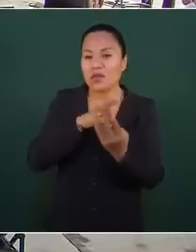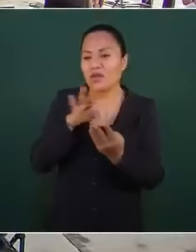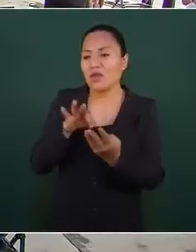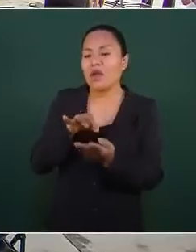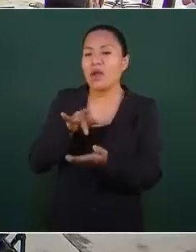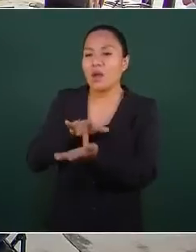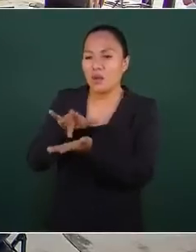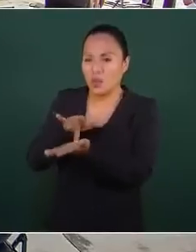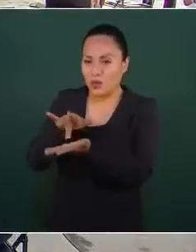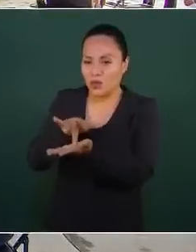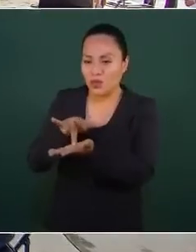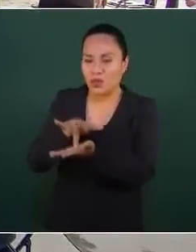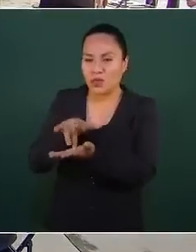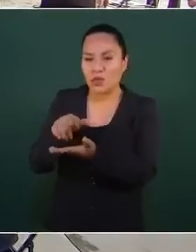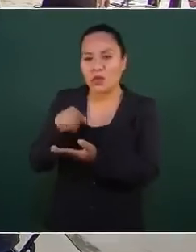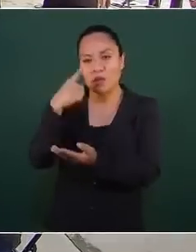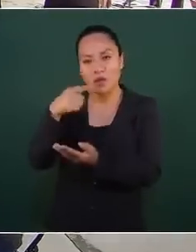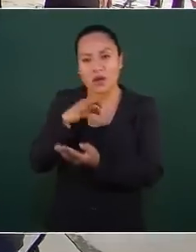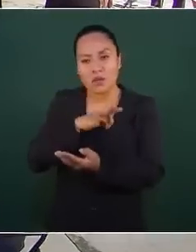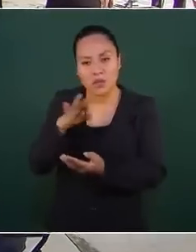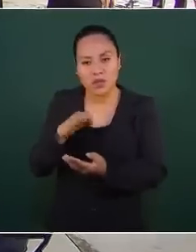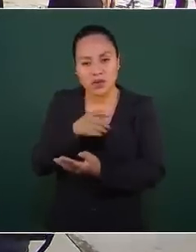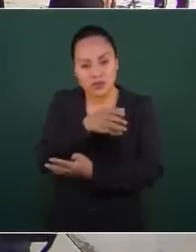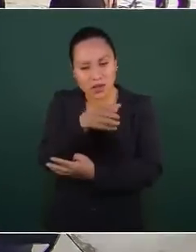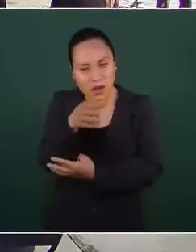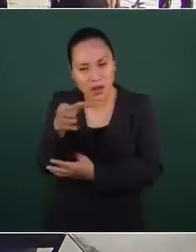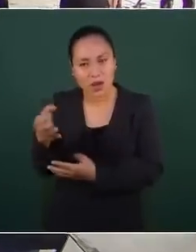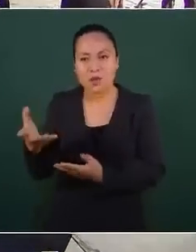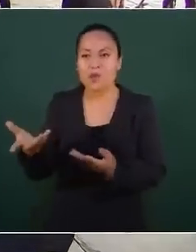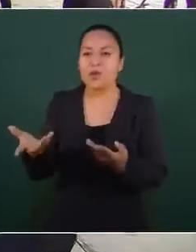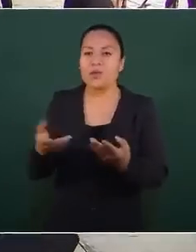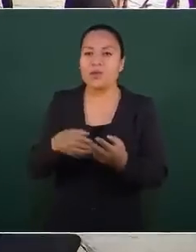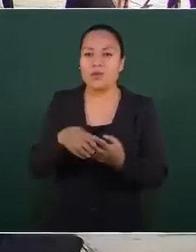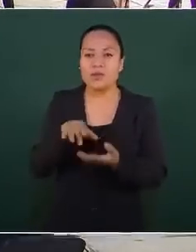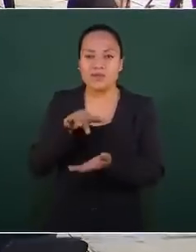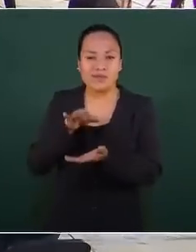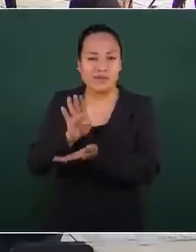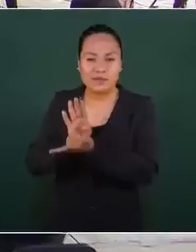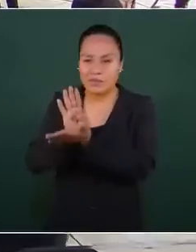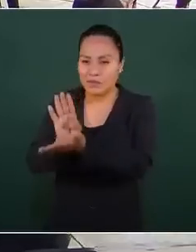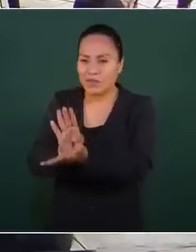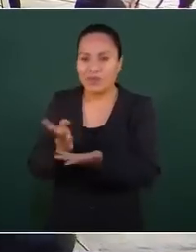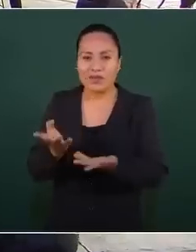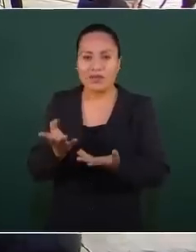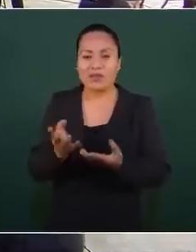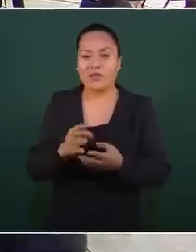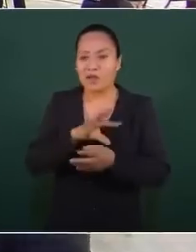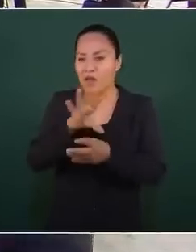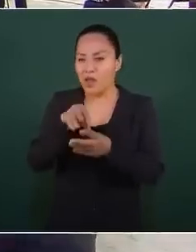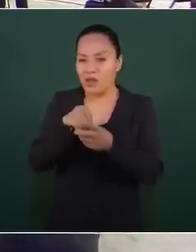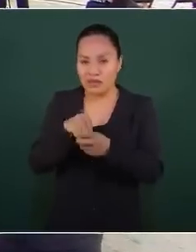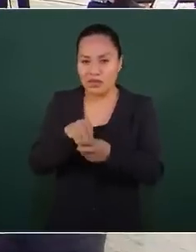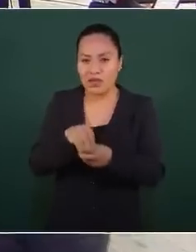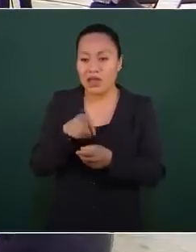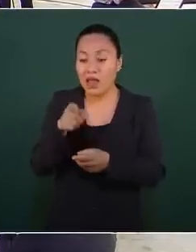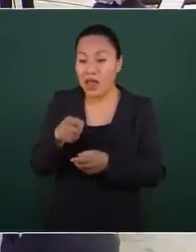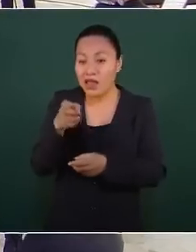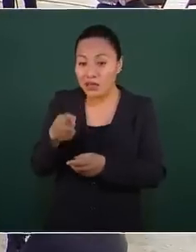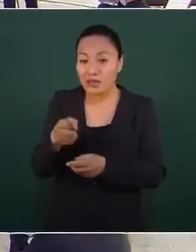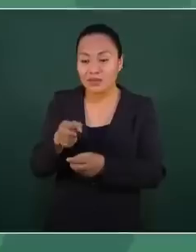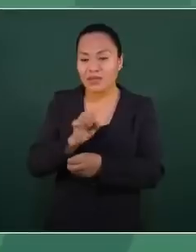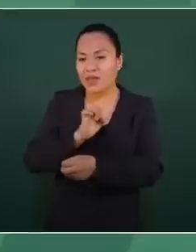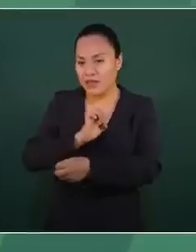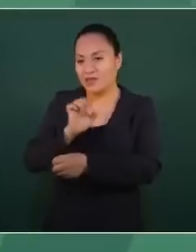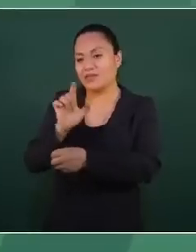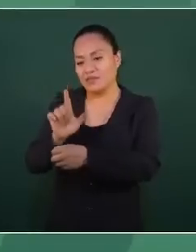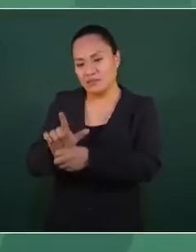producción del campo, en fin, es un trato especial.